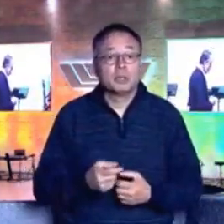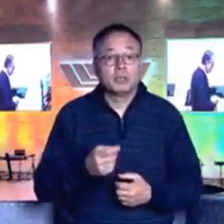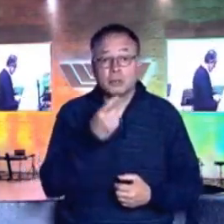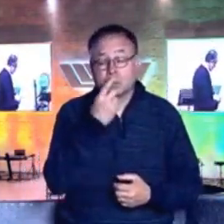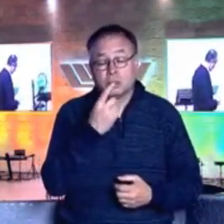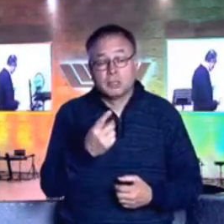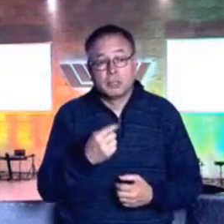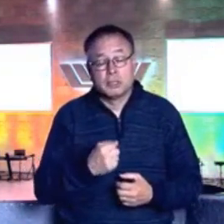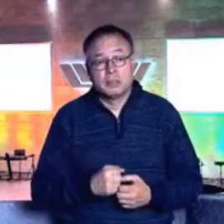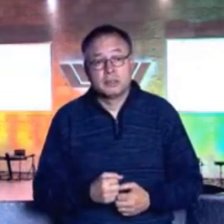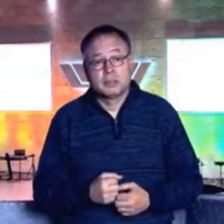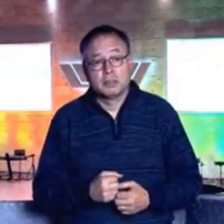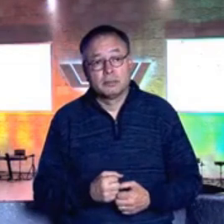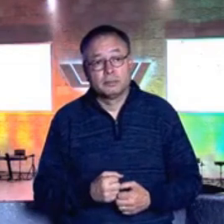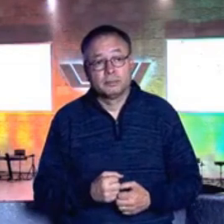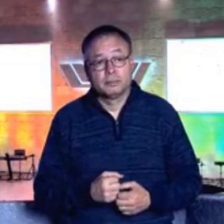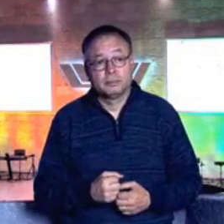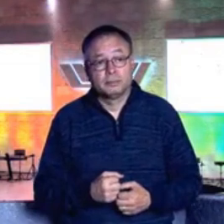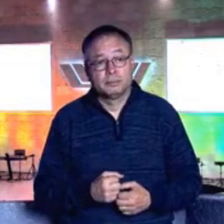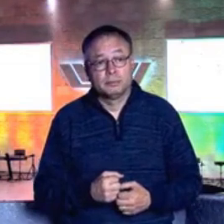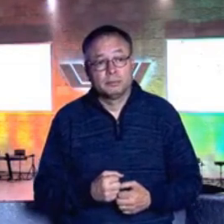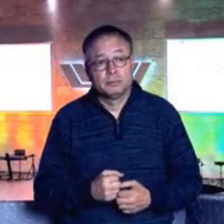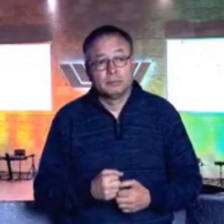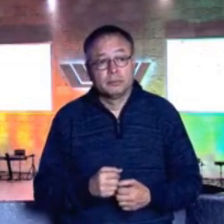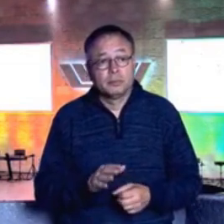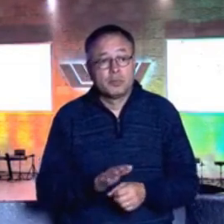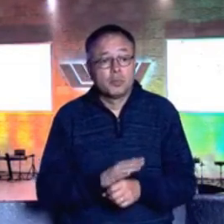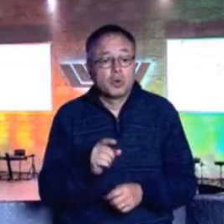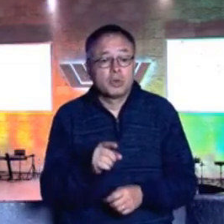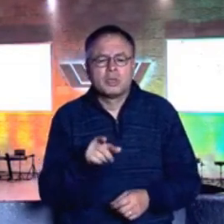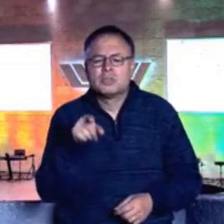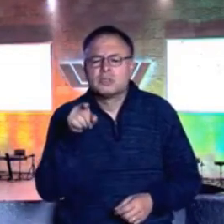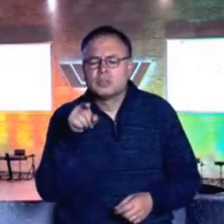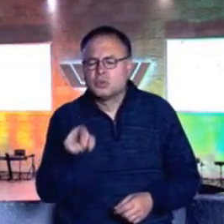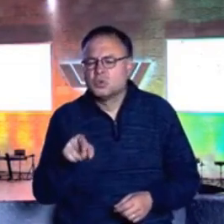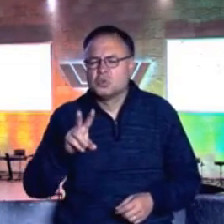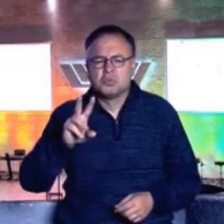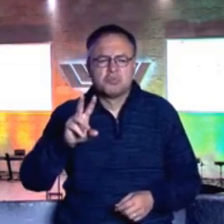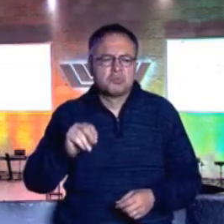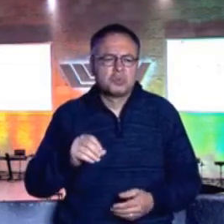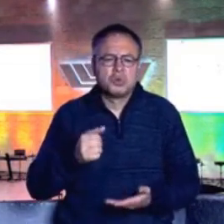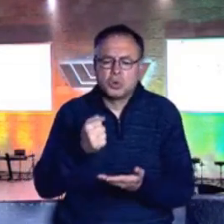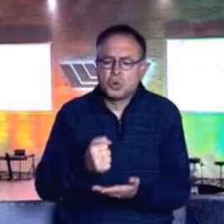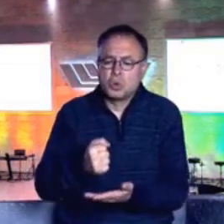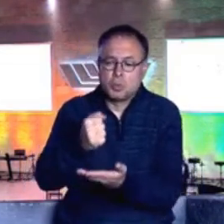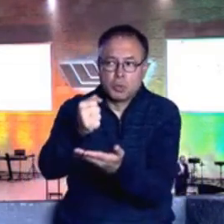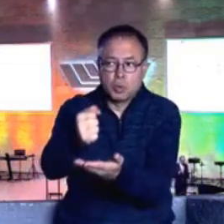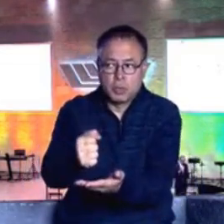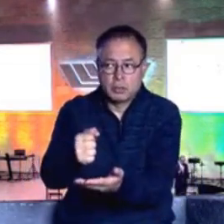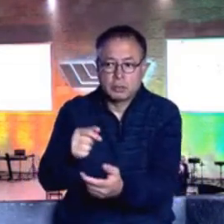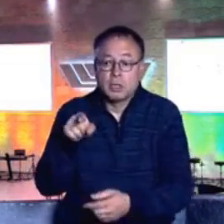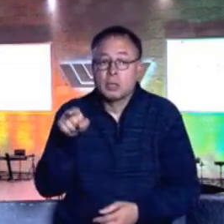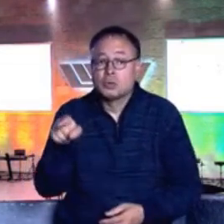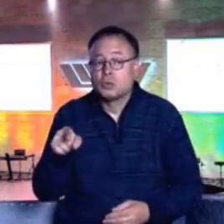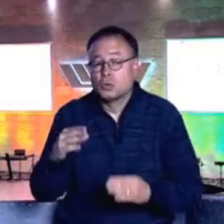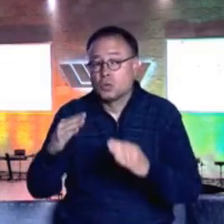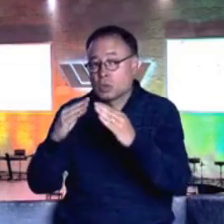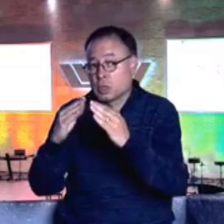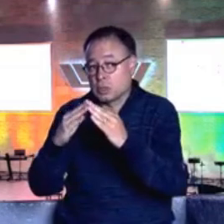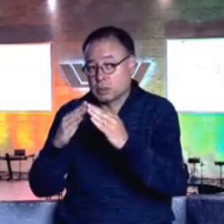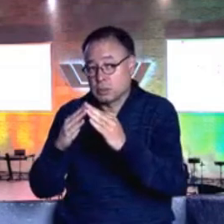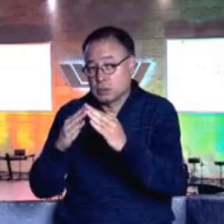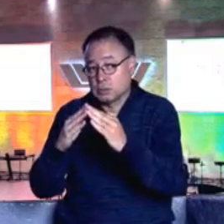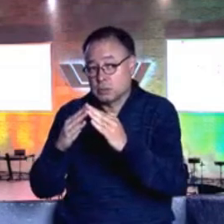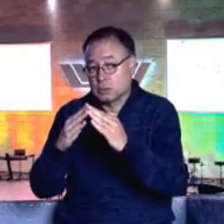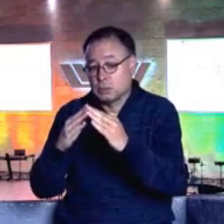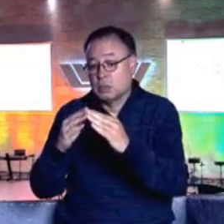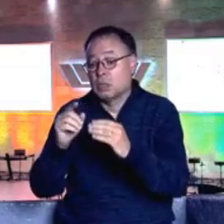5:8 dice porque si alguno No provee para los suyos y especialmente para los